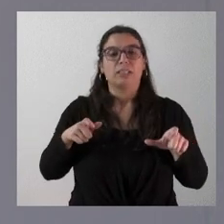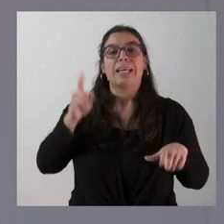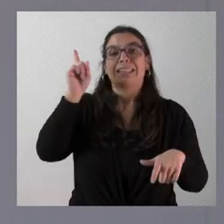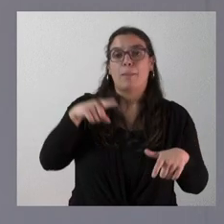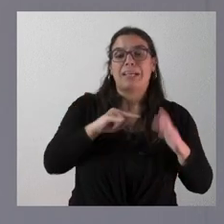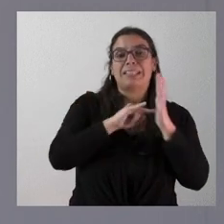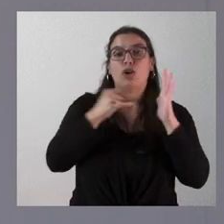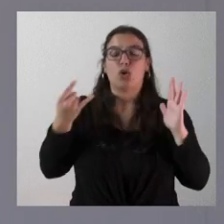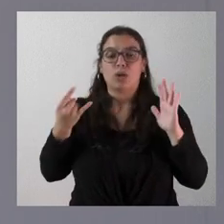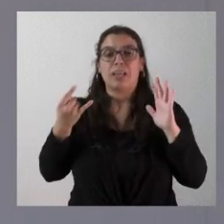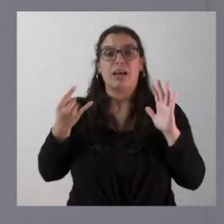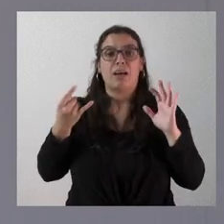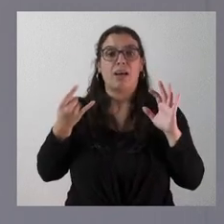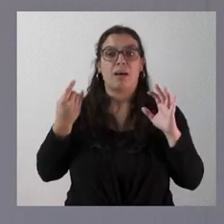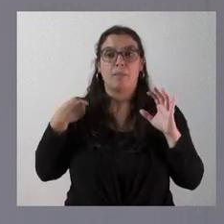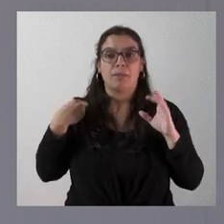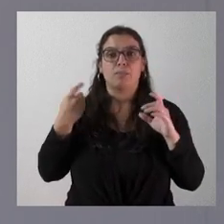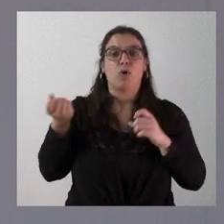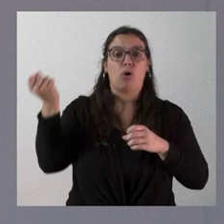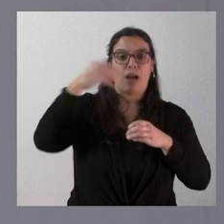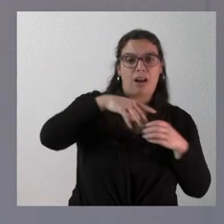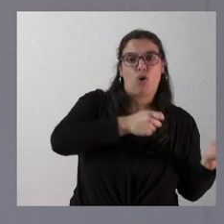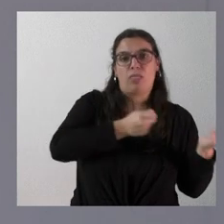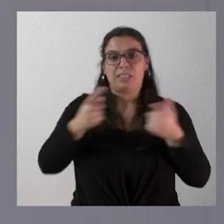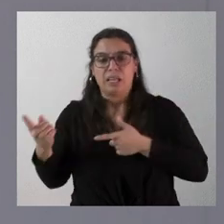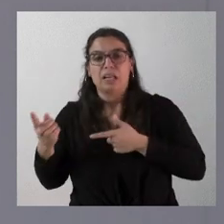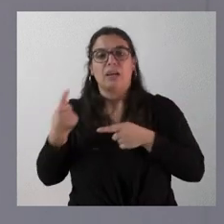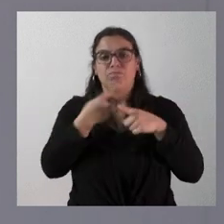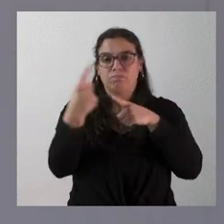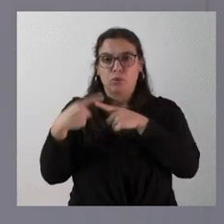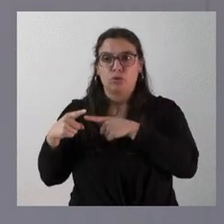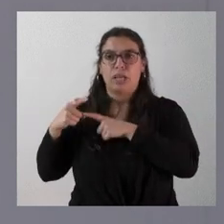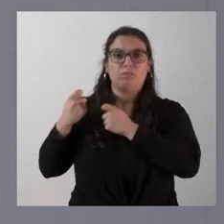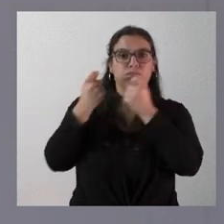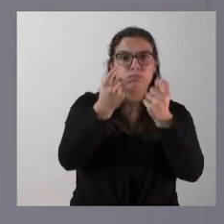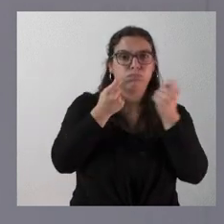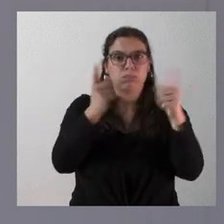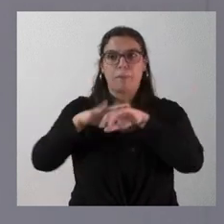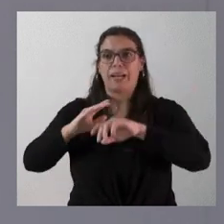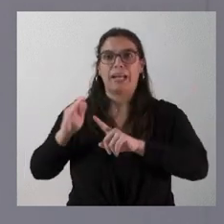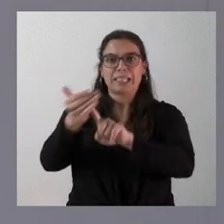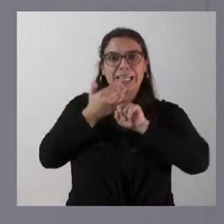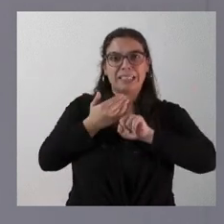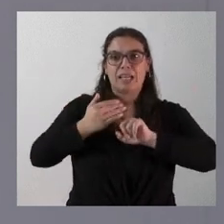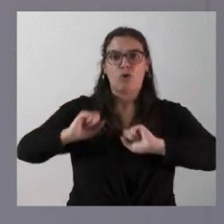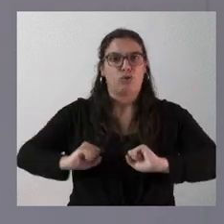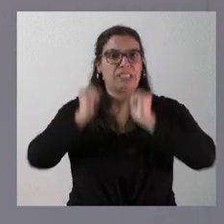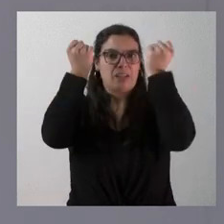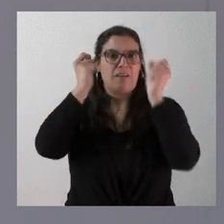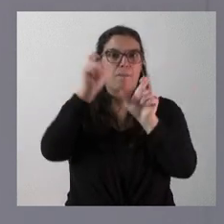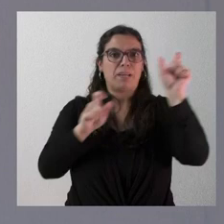en la carga y descarga en la llevada de elementos para el rescate y para el salvamento de personas que